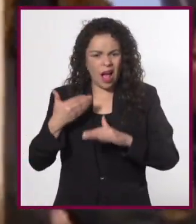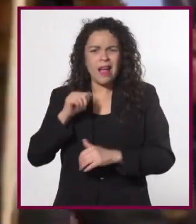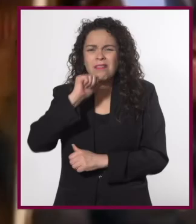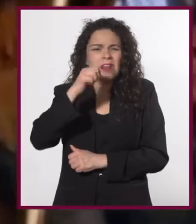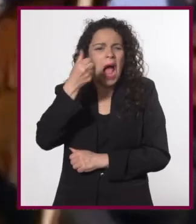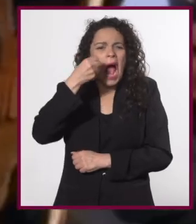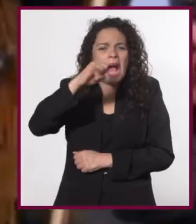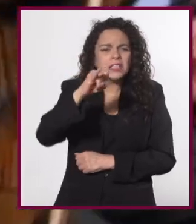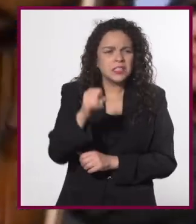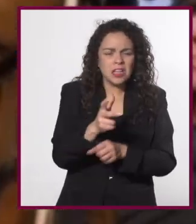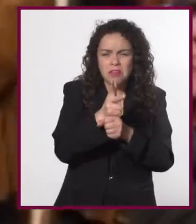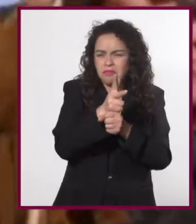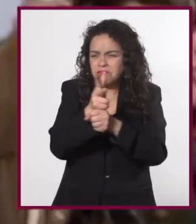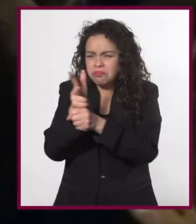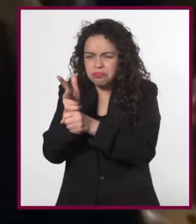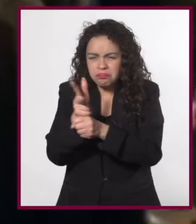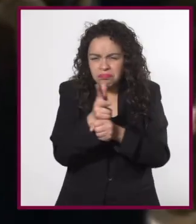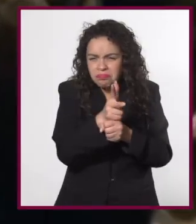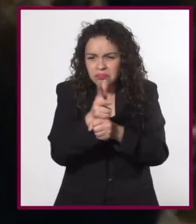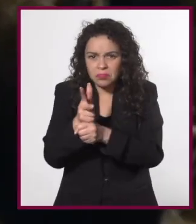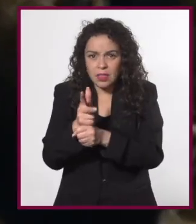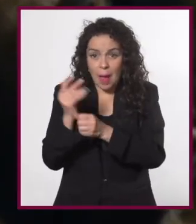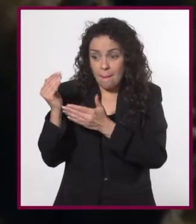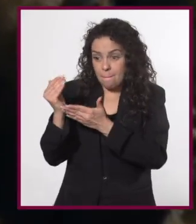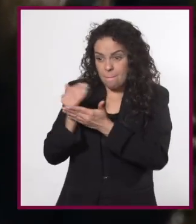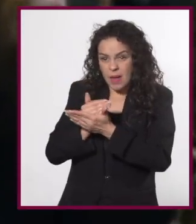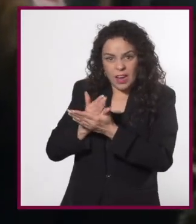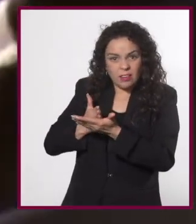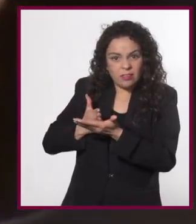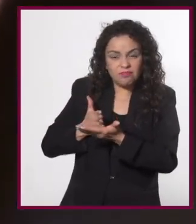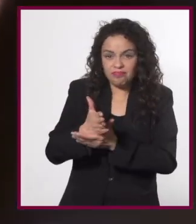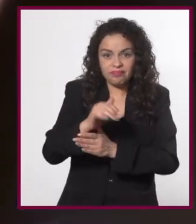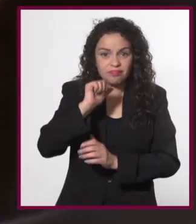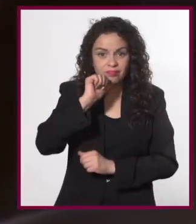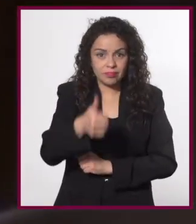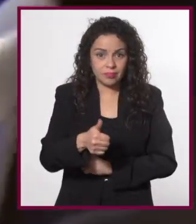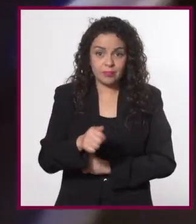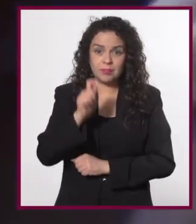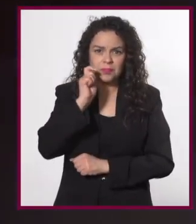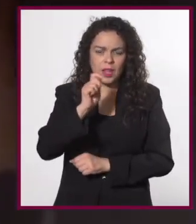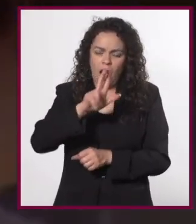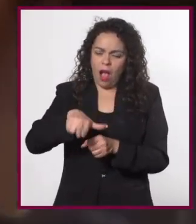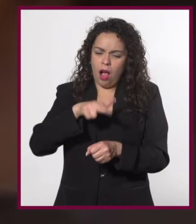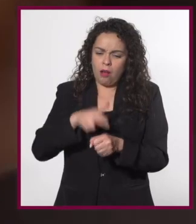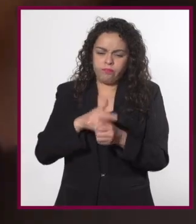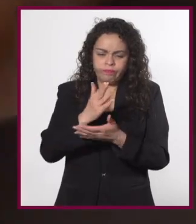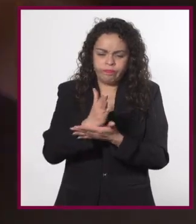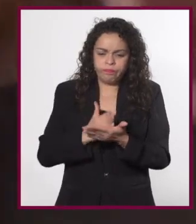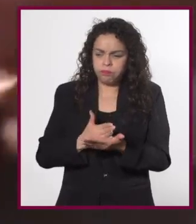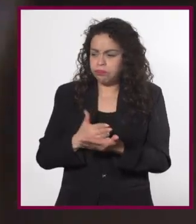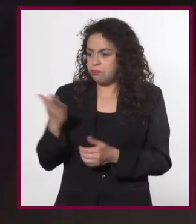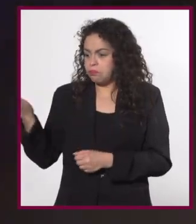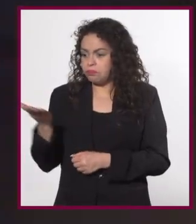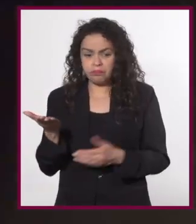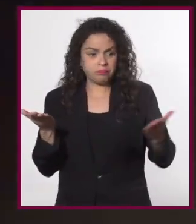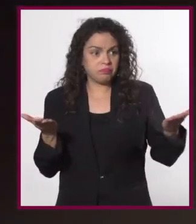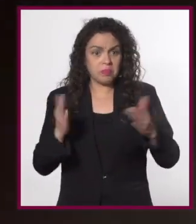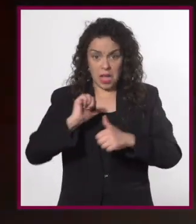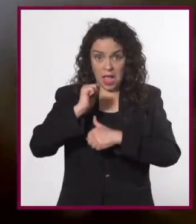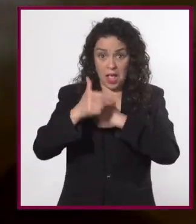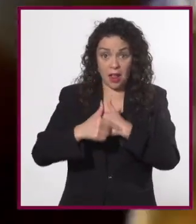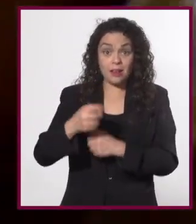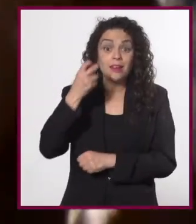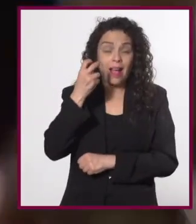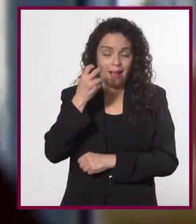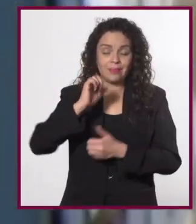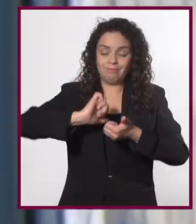aparente. El objetivo era intervenir lo menos posible y mantener una postura de neutralidad para que los hechos más significativos